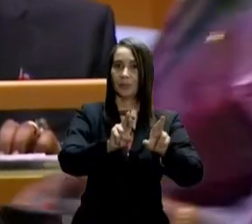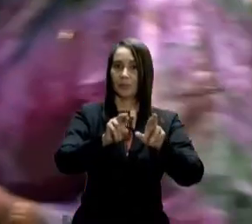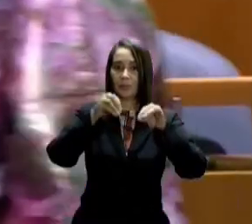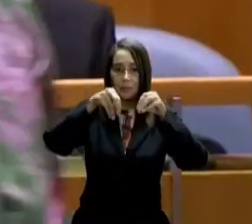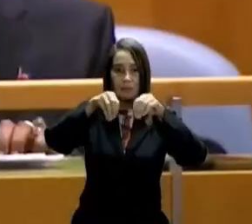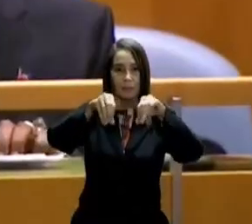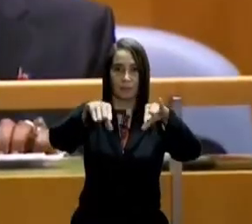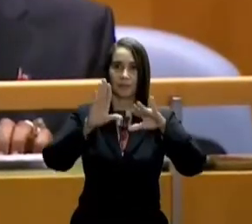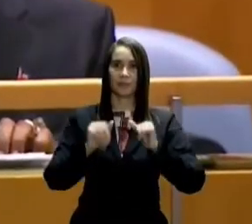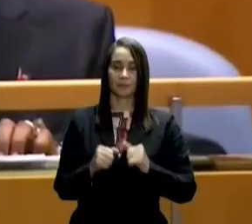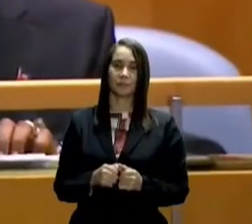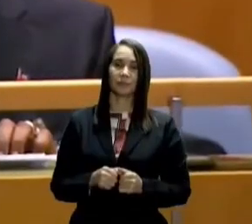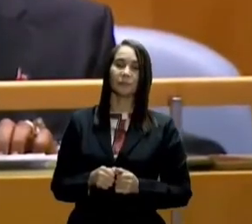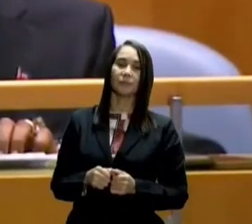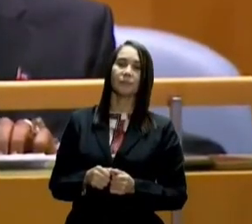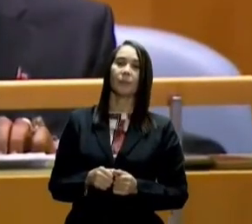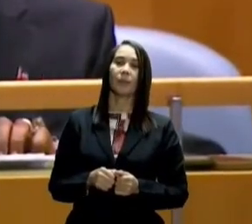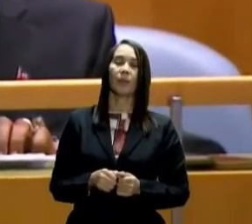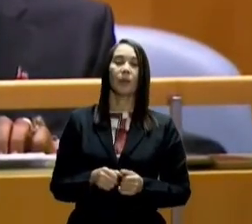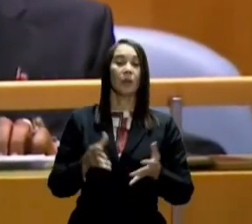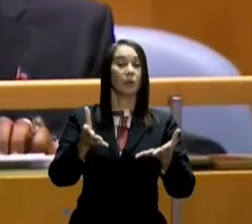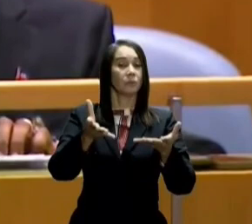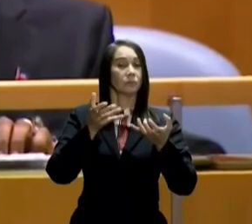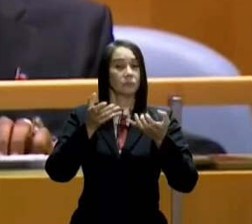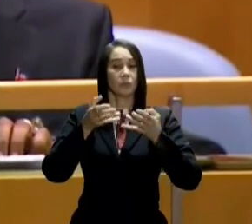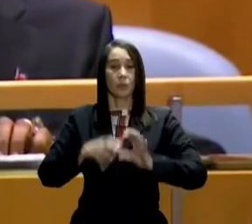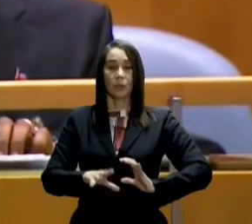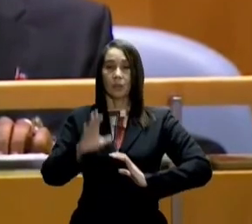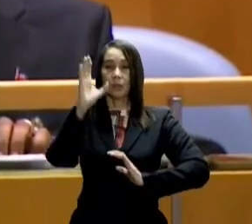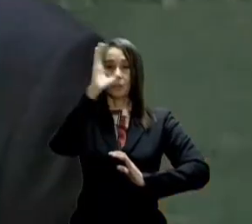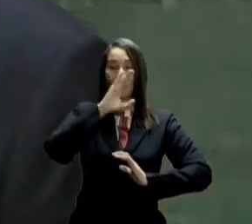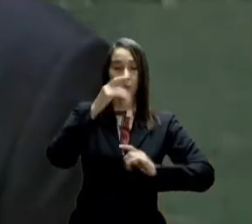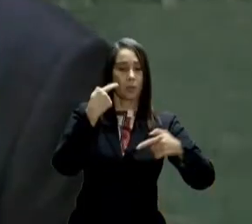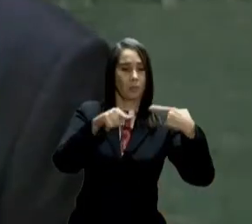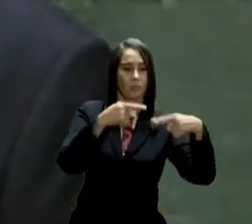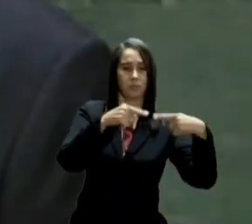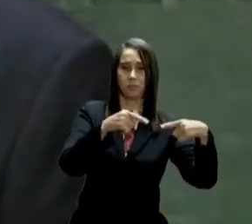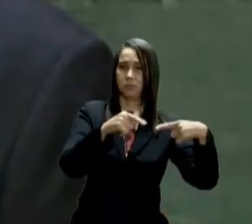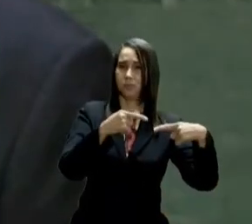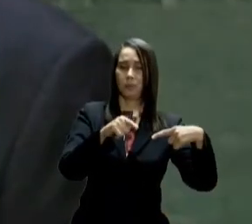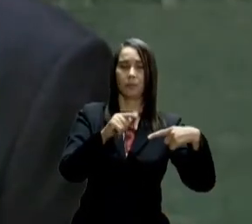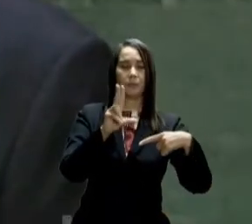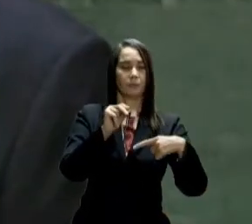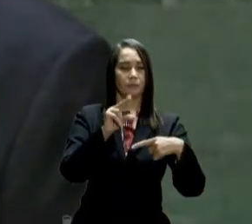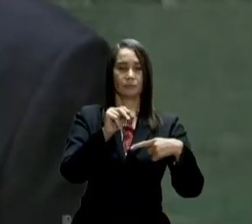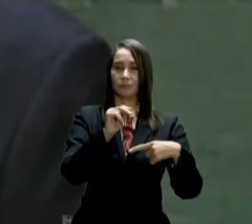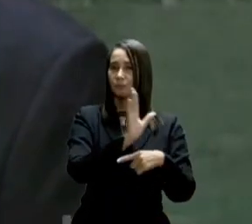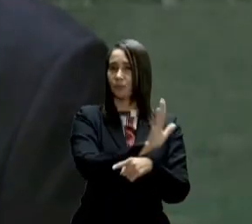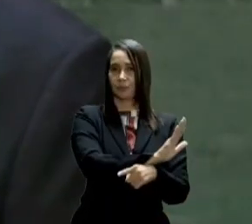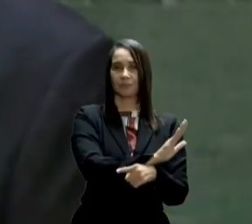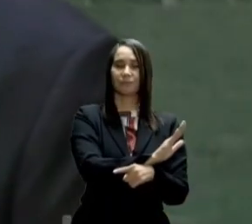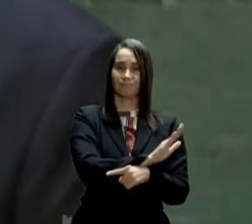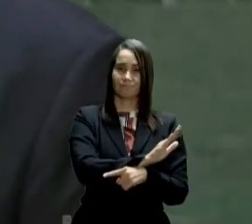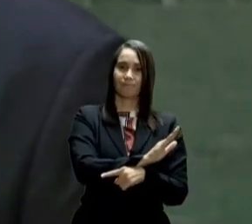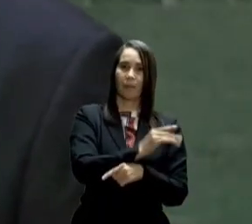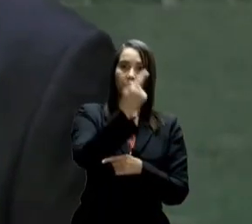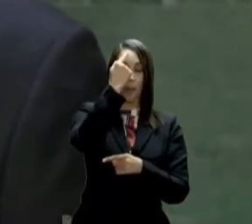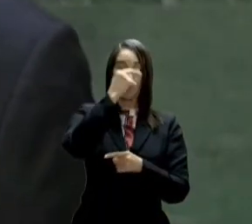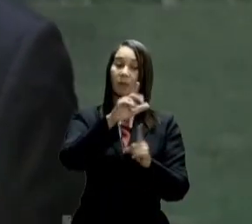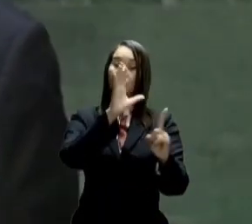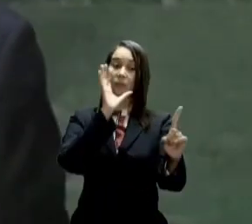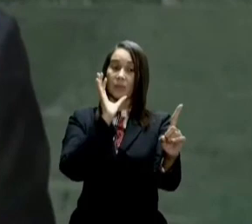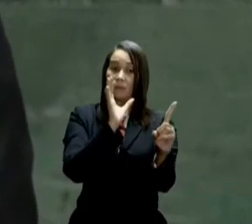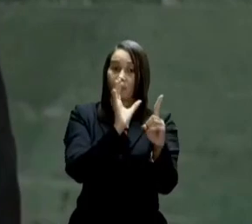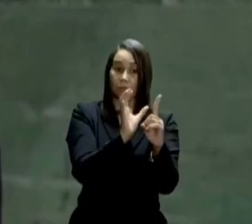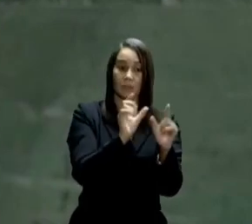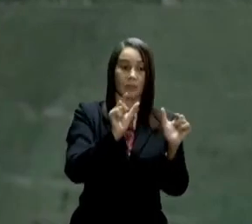agrícola. No tenemos, ni deseamos, ni buscamos una confrontación con el pueblo haitiano, pero sí estamos enfrentando